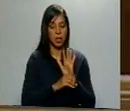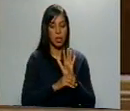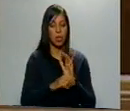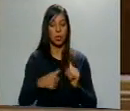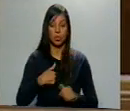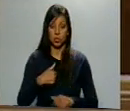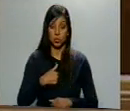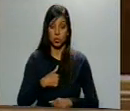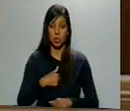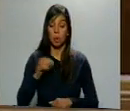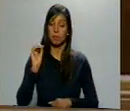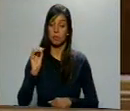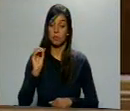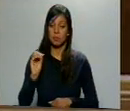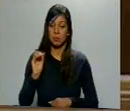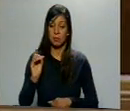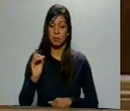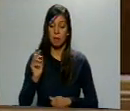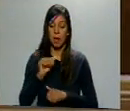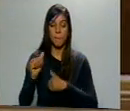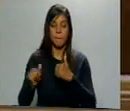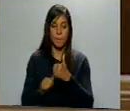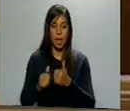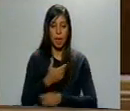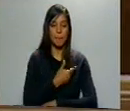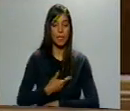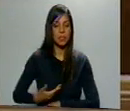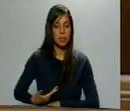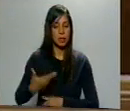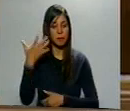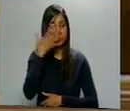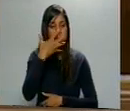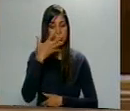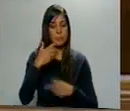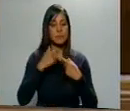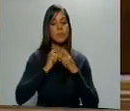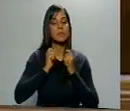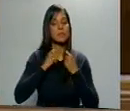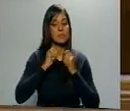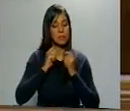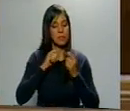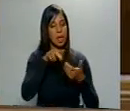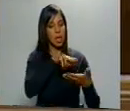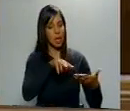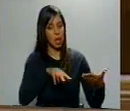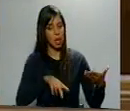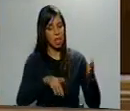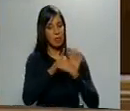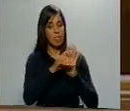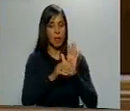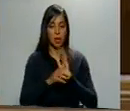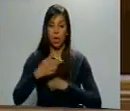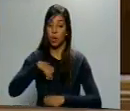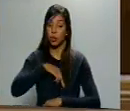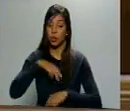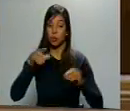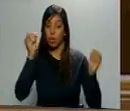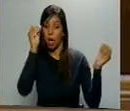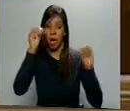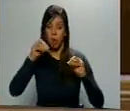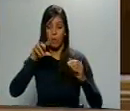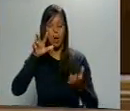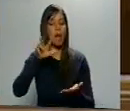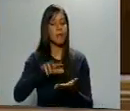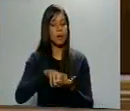invitar al profesor primer vicepresidente Aristóbulo Isturiz para que dé lectura del mismo y podamos someterlo a la voluntad